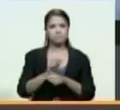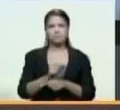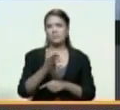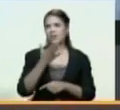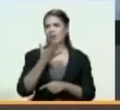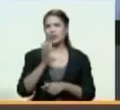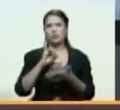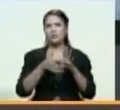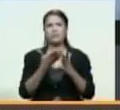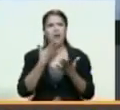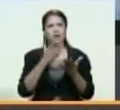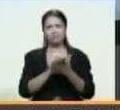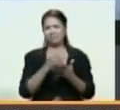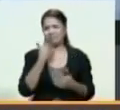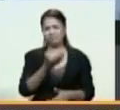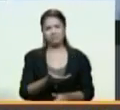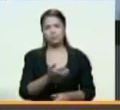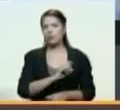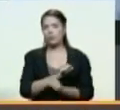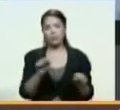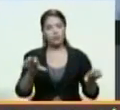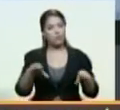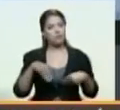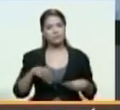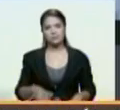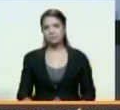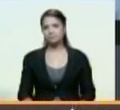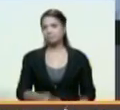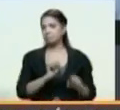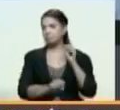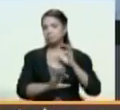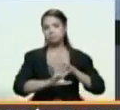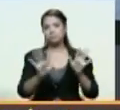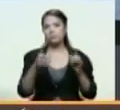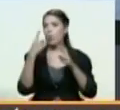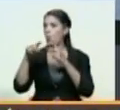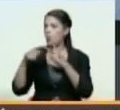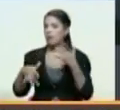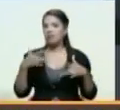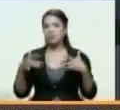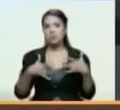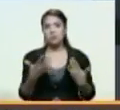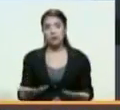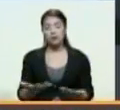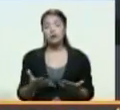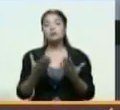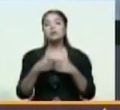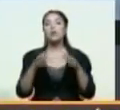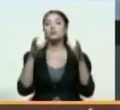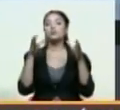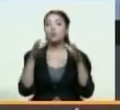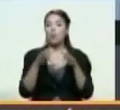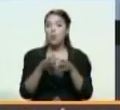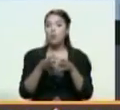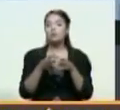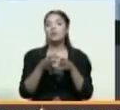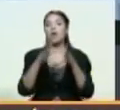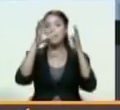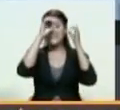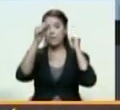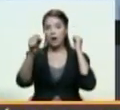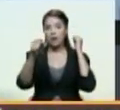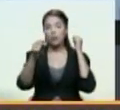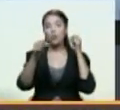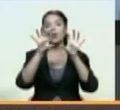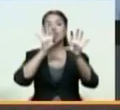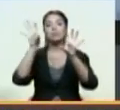inamistosas, que nosotros no podemos aceptar bajo ningún respecto. Otras actividades que vamos a hacer, reuniones con los embajadores de